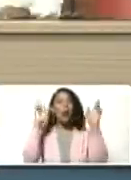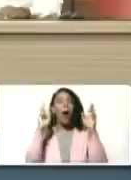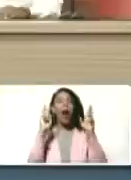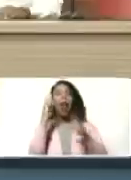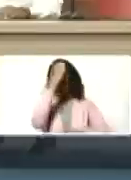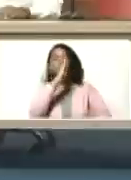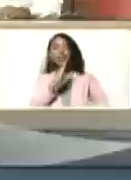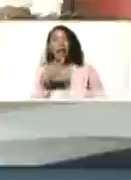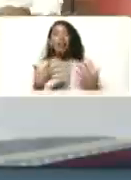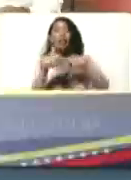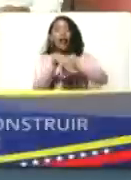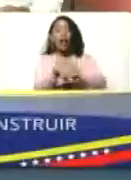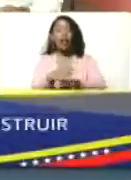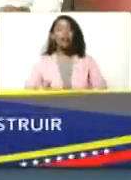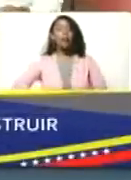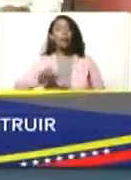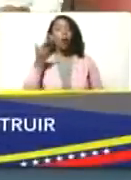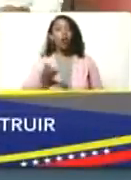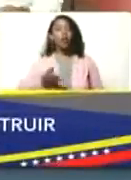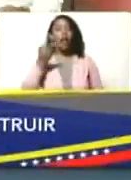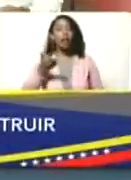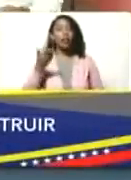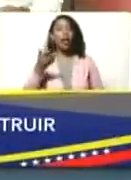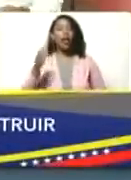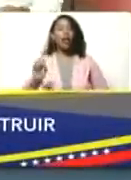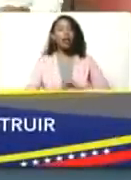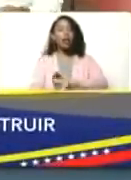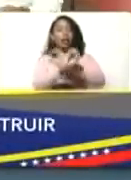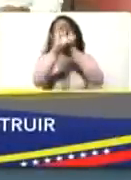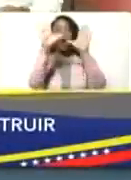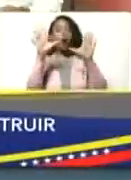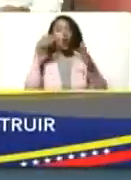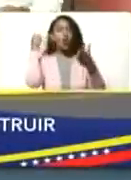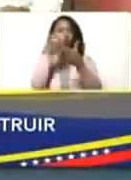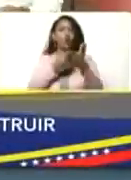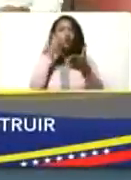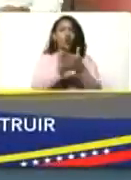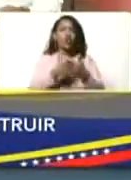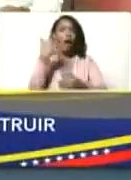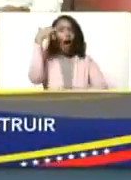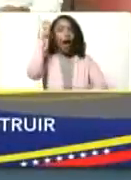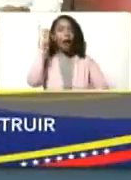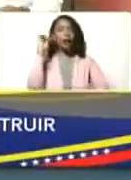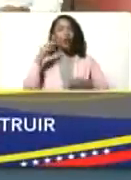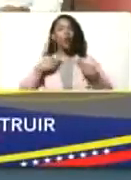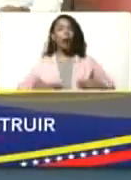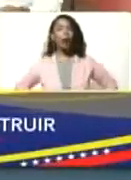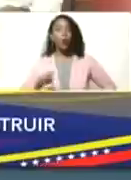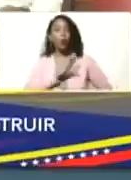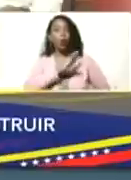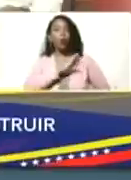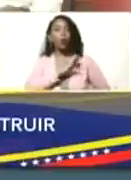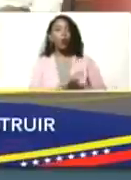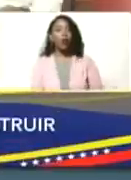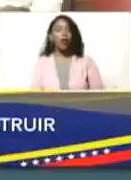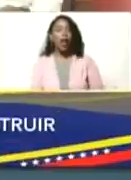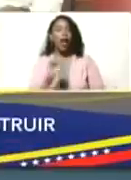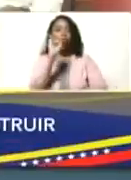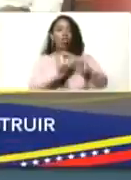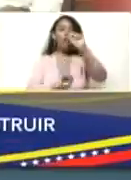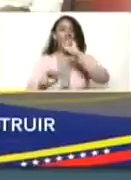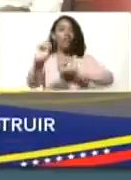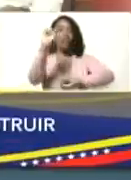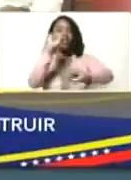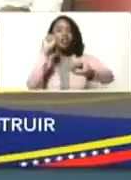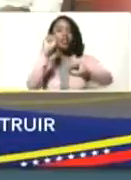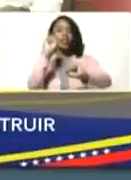integre, porque es fundamental y determinante a una lucha que tiene que ser de la humanidad, que es la defensa,